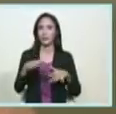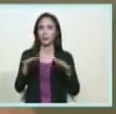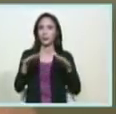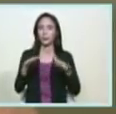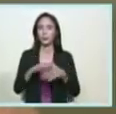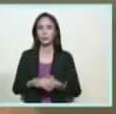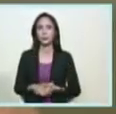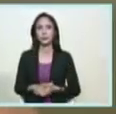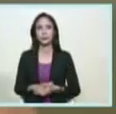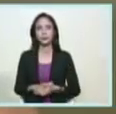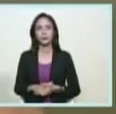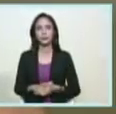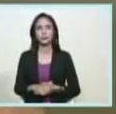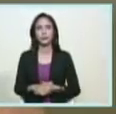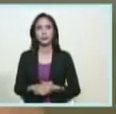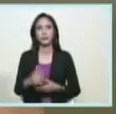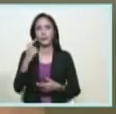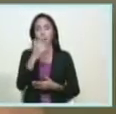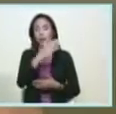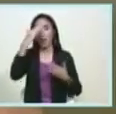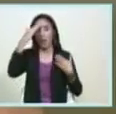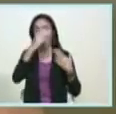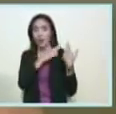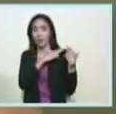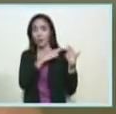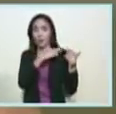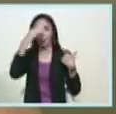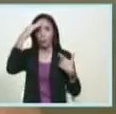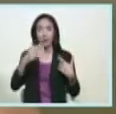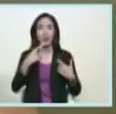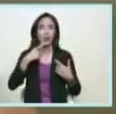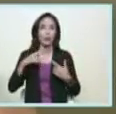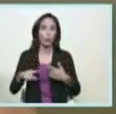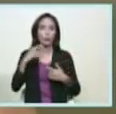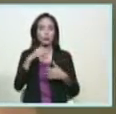mariscal de francia- coronel del ejército ruso